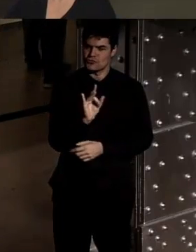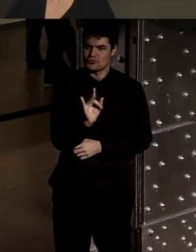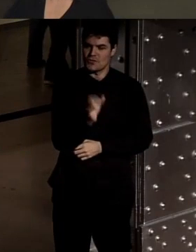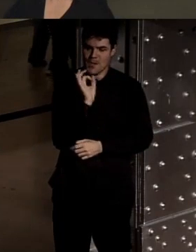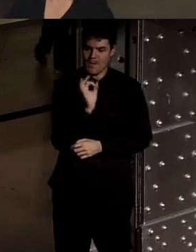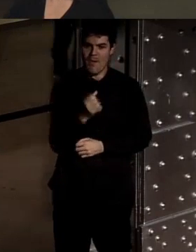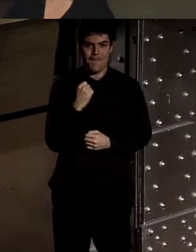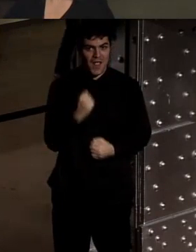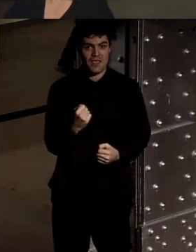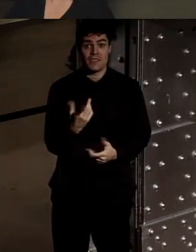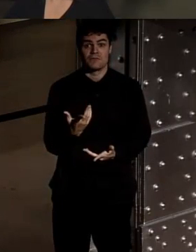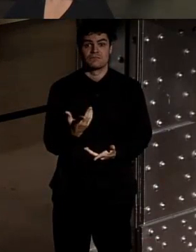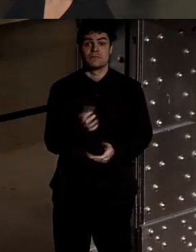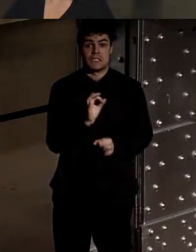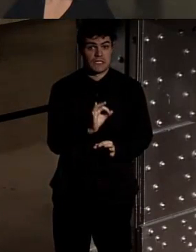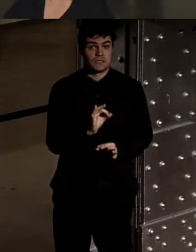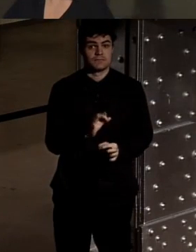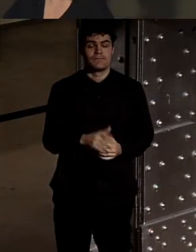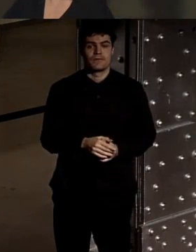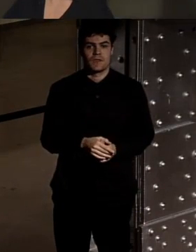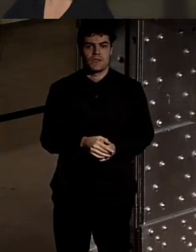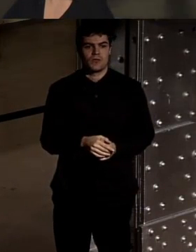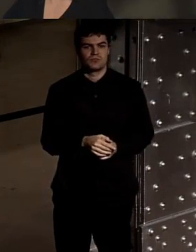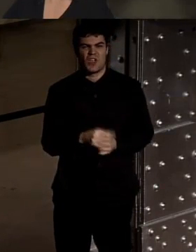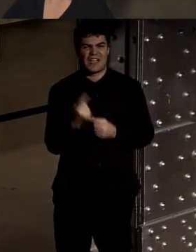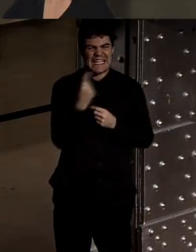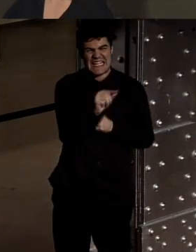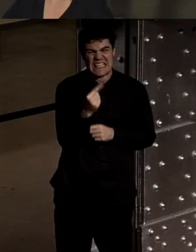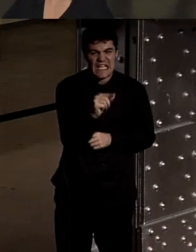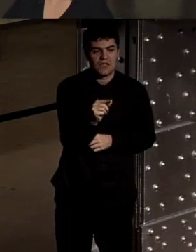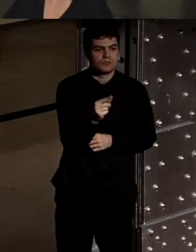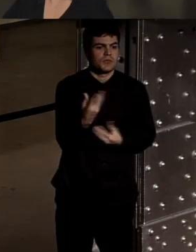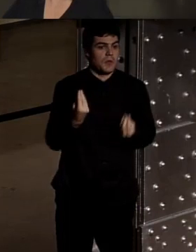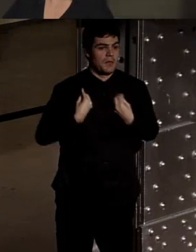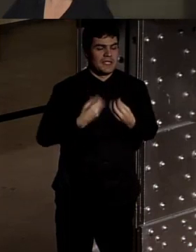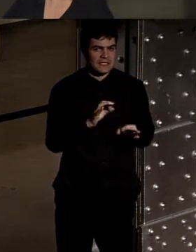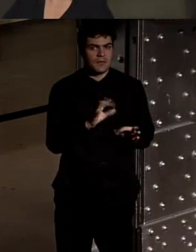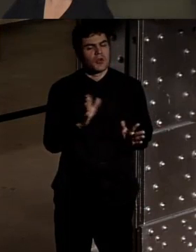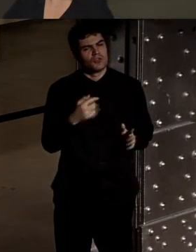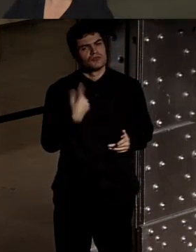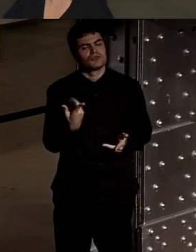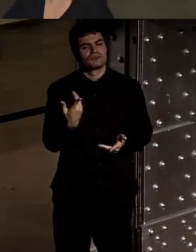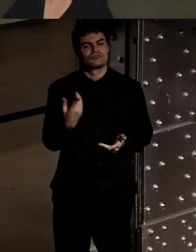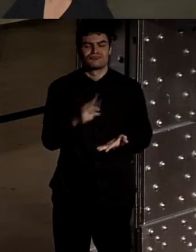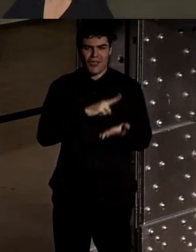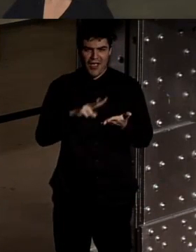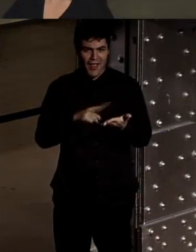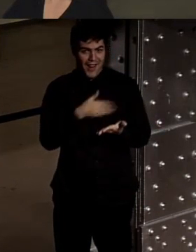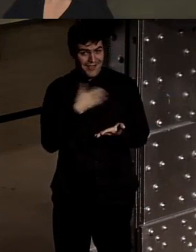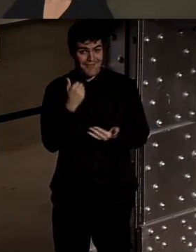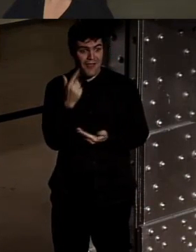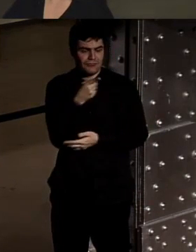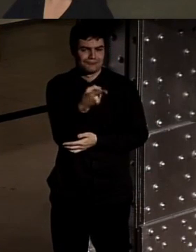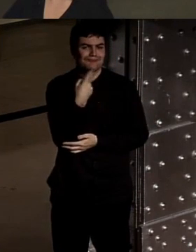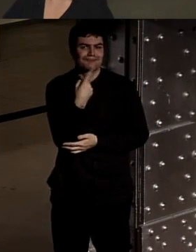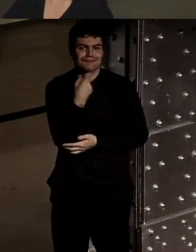valiente, que has sacrificado muchas cosas, porque eso es tu vida. Pero quiero leer algo de lo que dices tú, porque lo que te mueve,